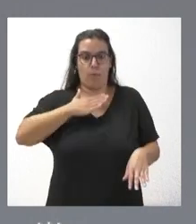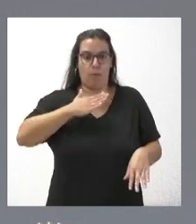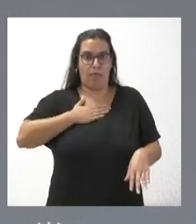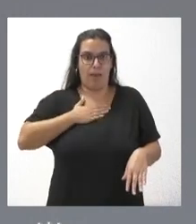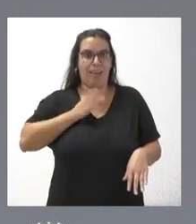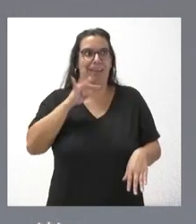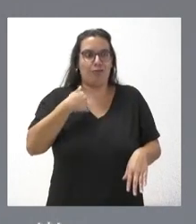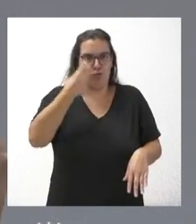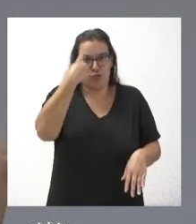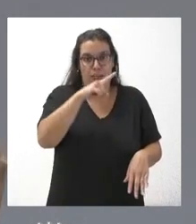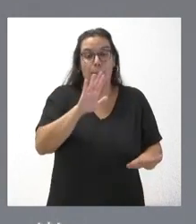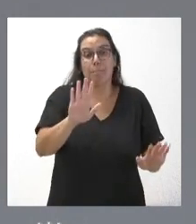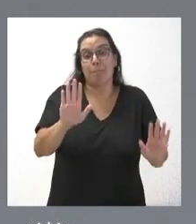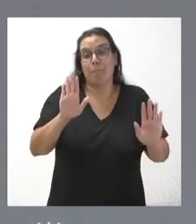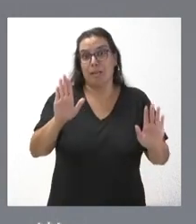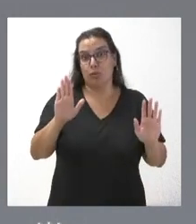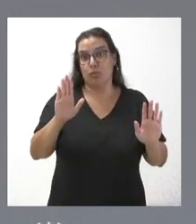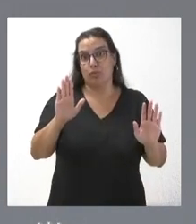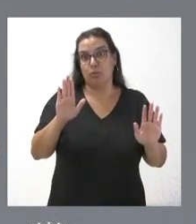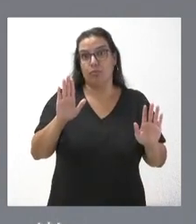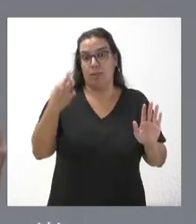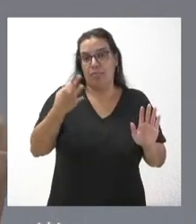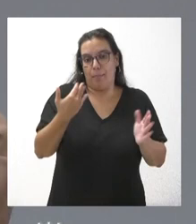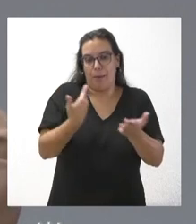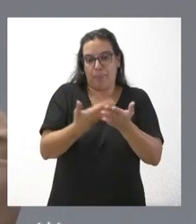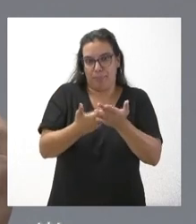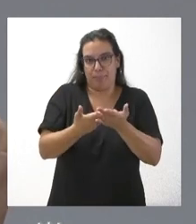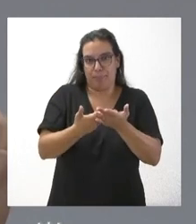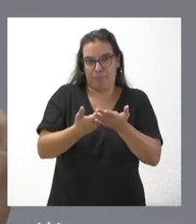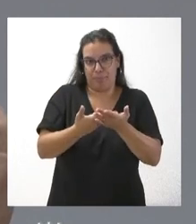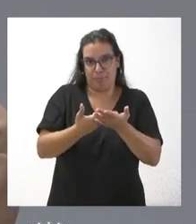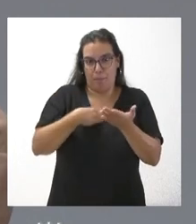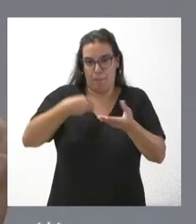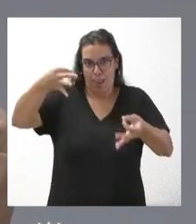pero hay que poner esto por escrito.